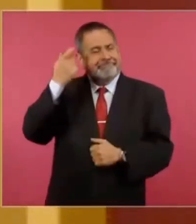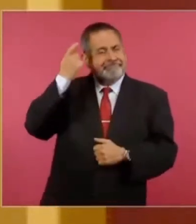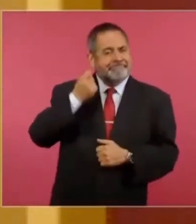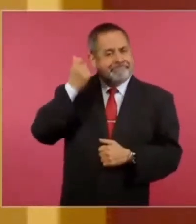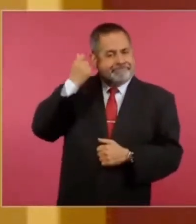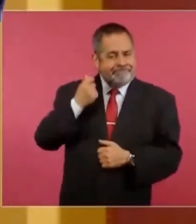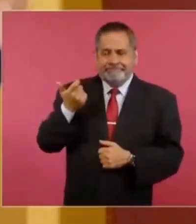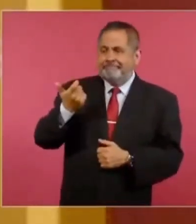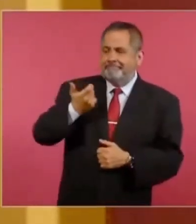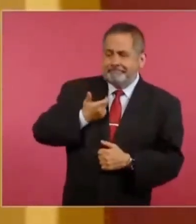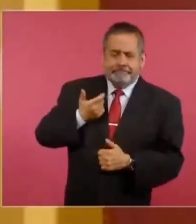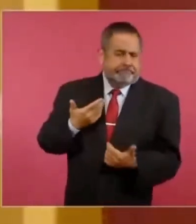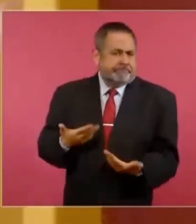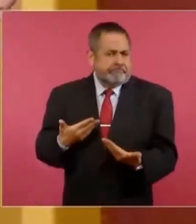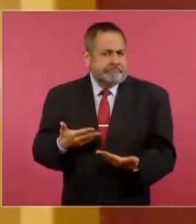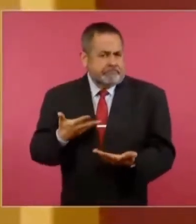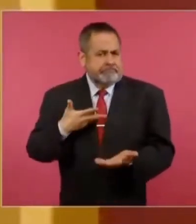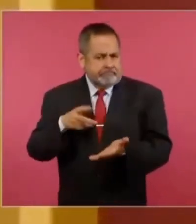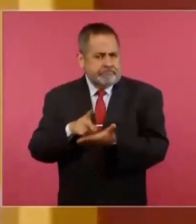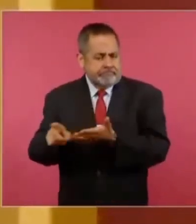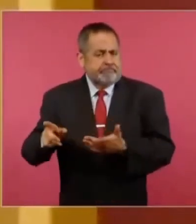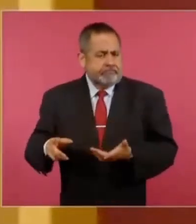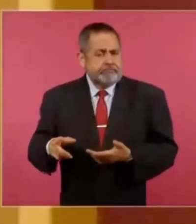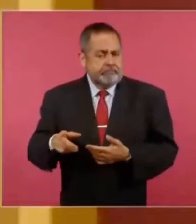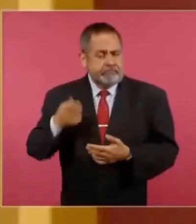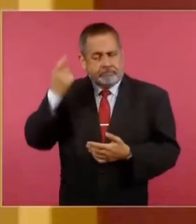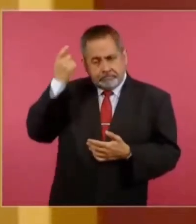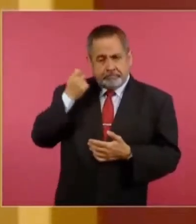y que era una pensión